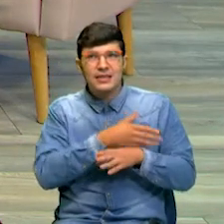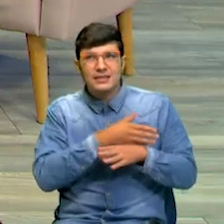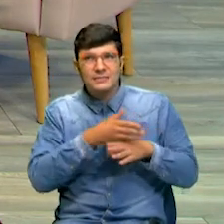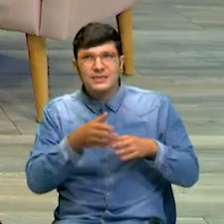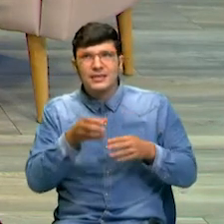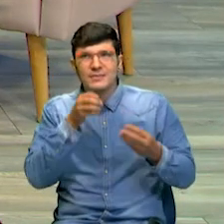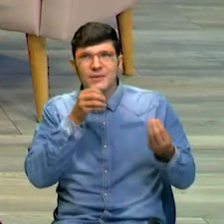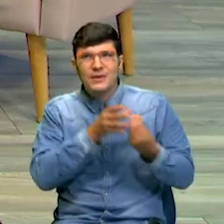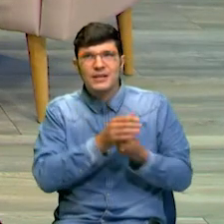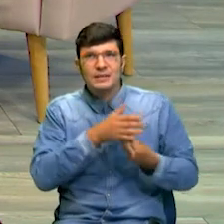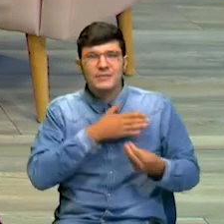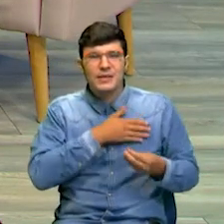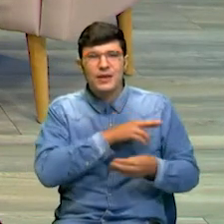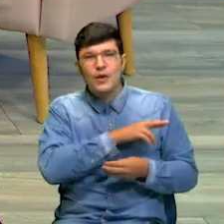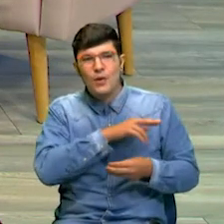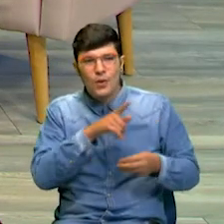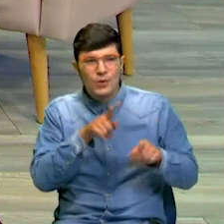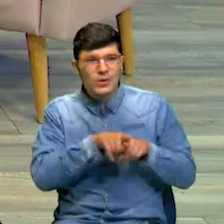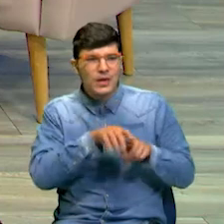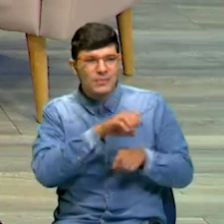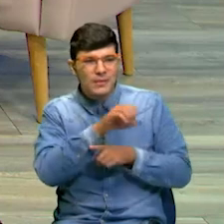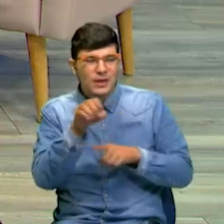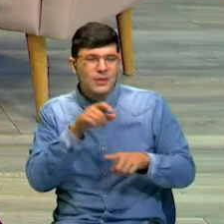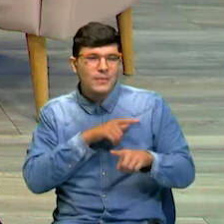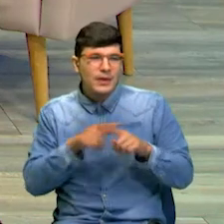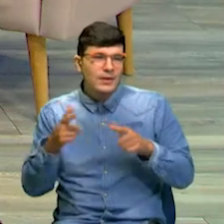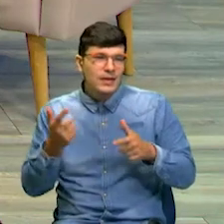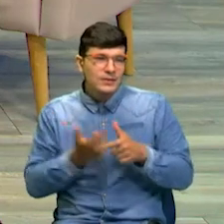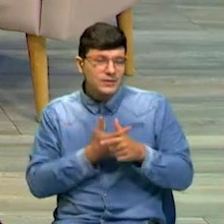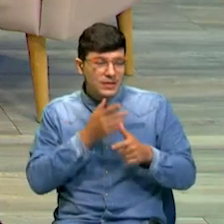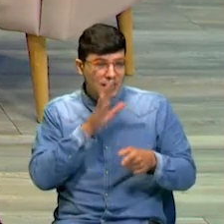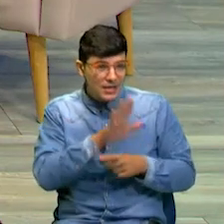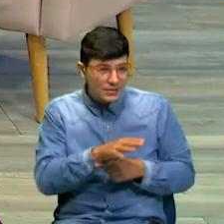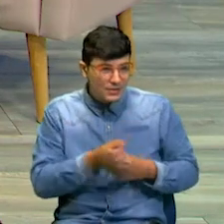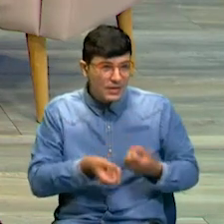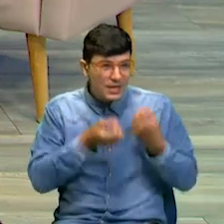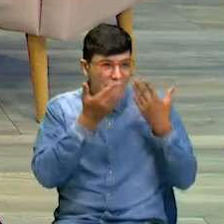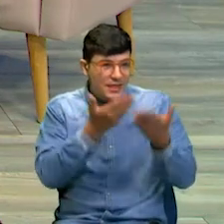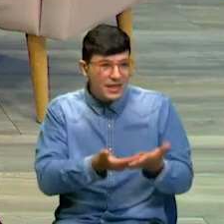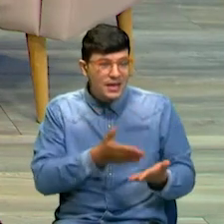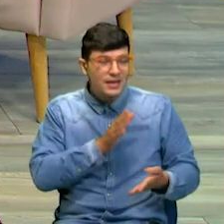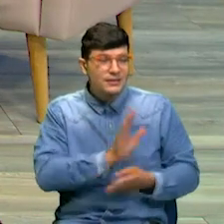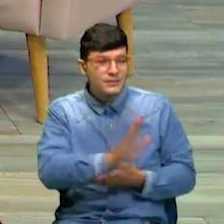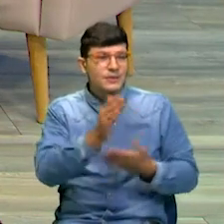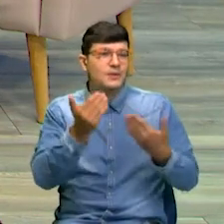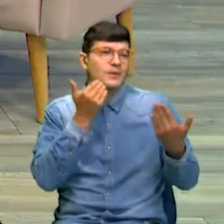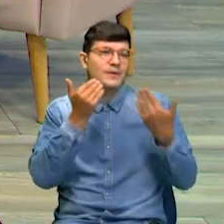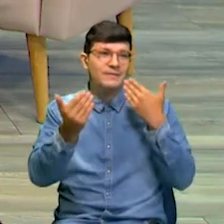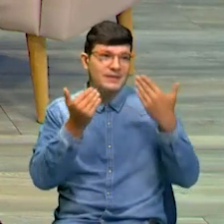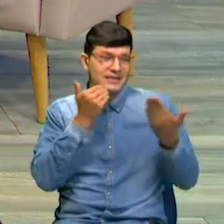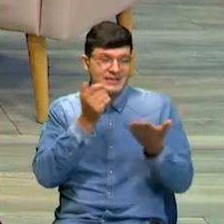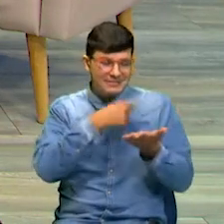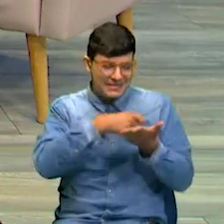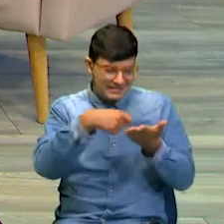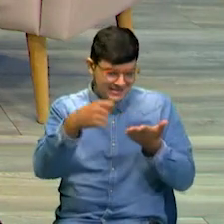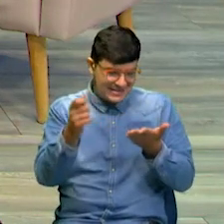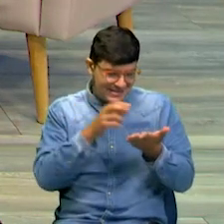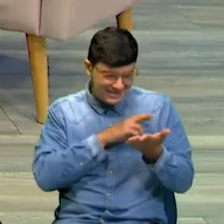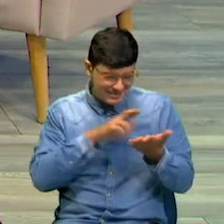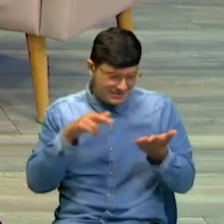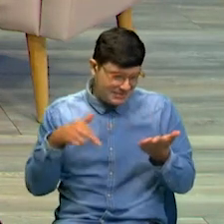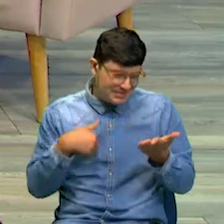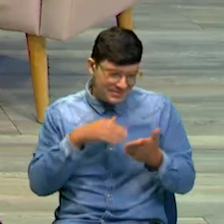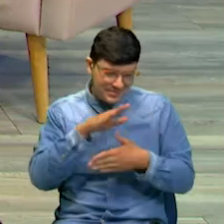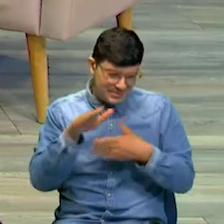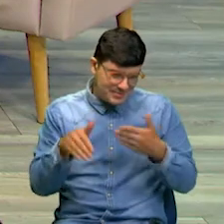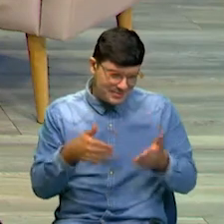otro hermano. Sí. Pero entonces ellos le dieron en confianza a él la firma, que nosotros todos